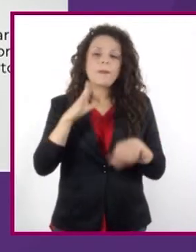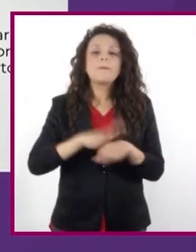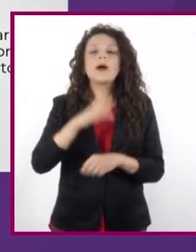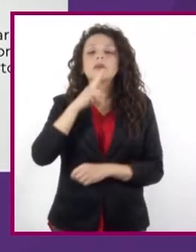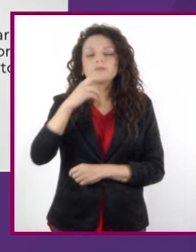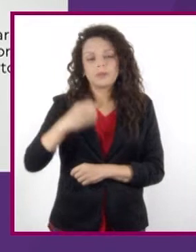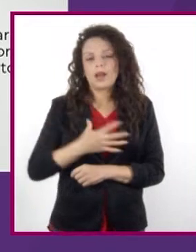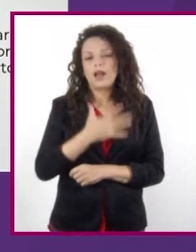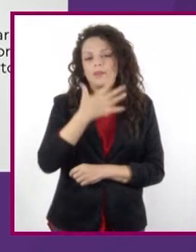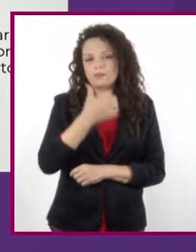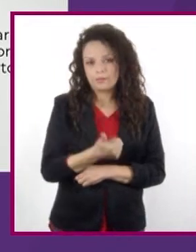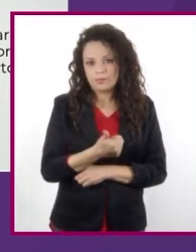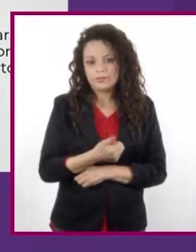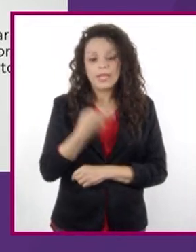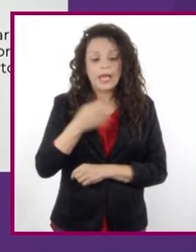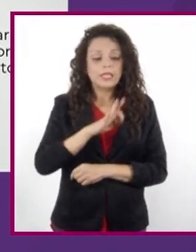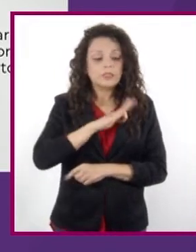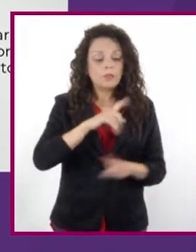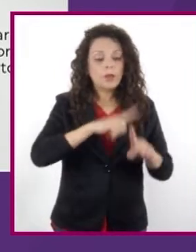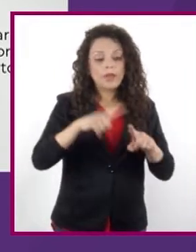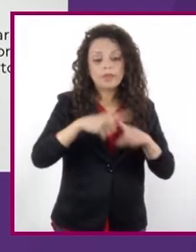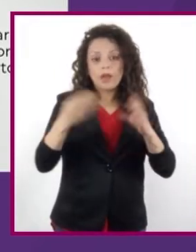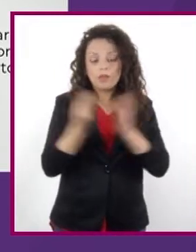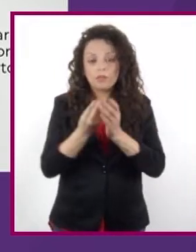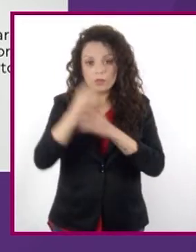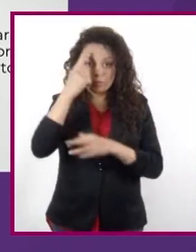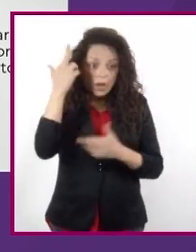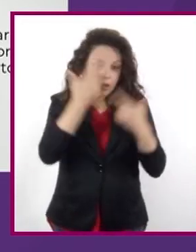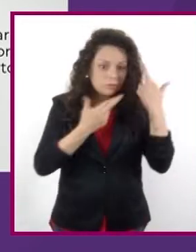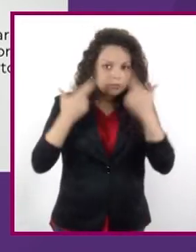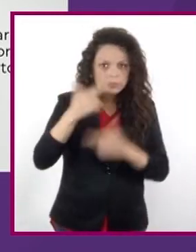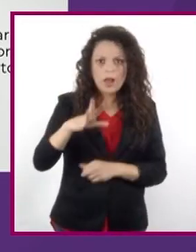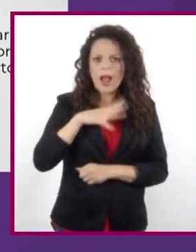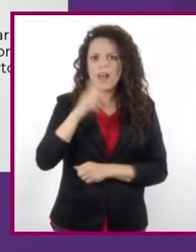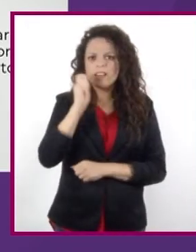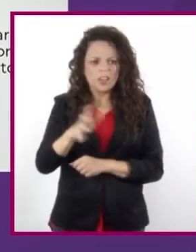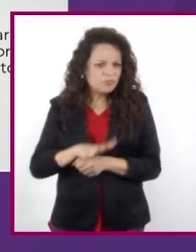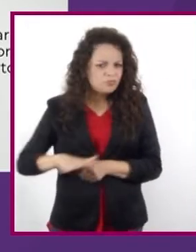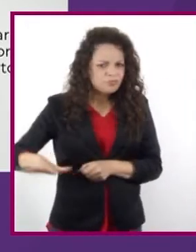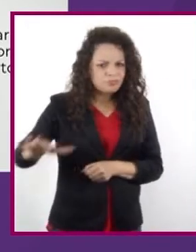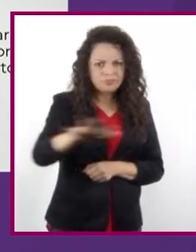¿Permitirán estos distintos tipos de análisis obtener información del entorno? ¿Se han